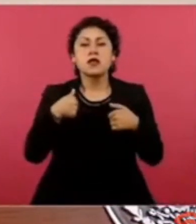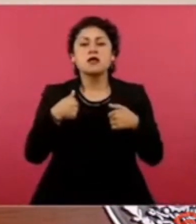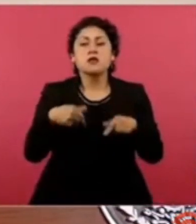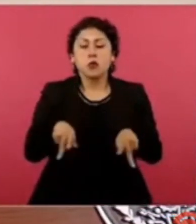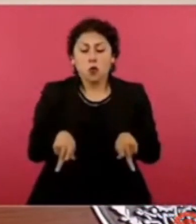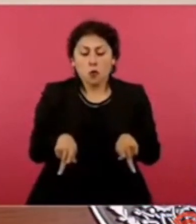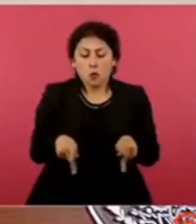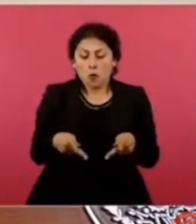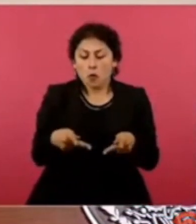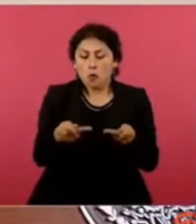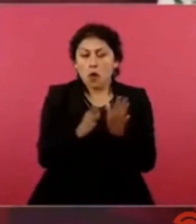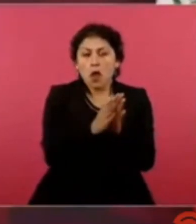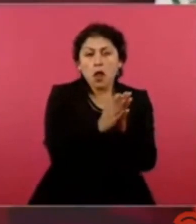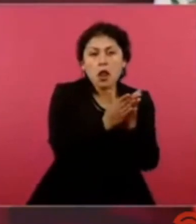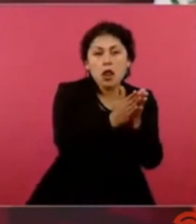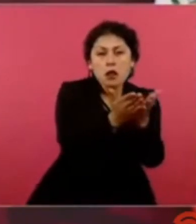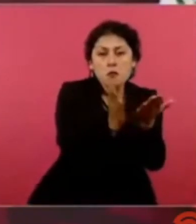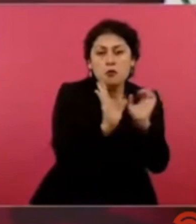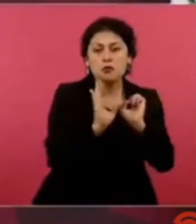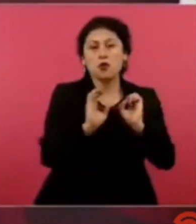o con una taquería.